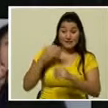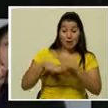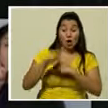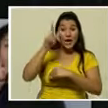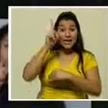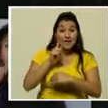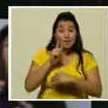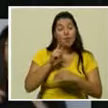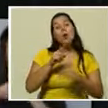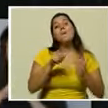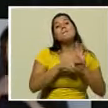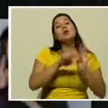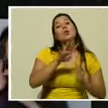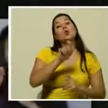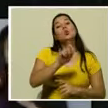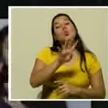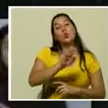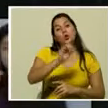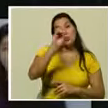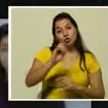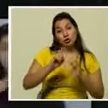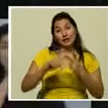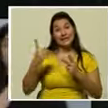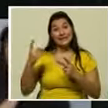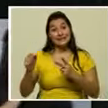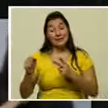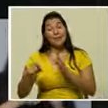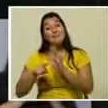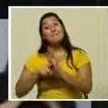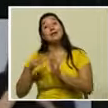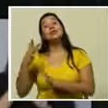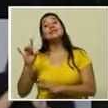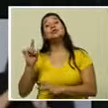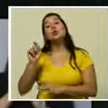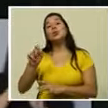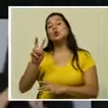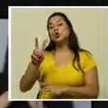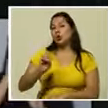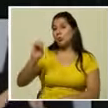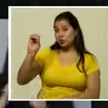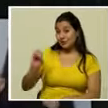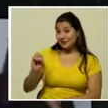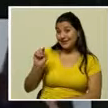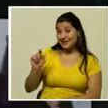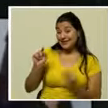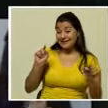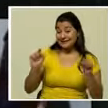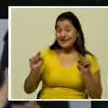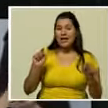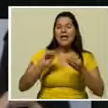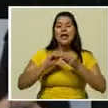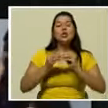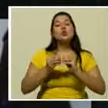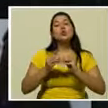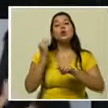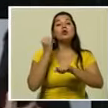menos 4,4% y Desamparados con menos 18,2%, los homicidios